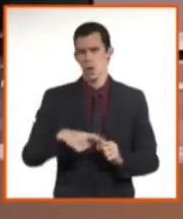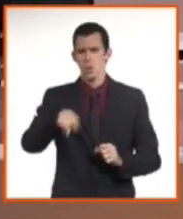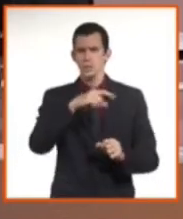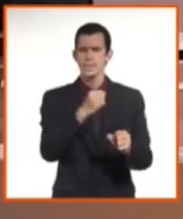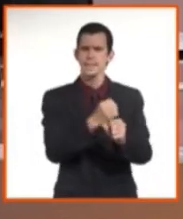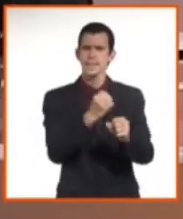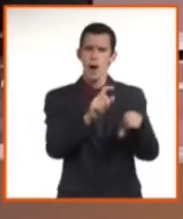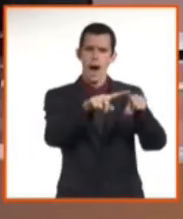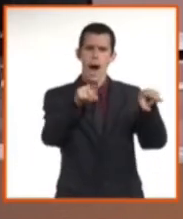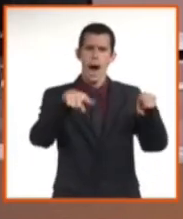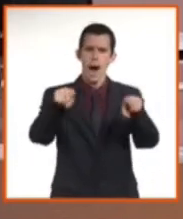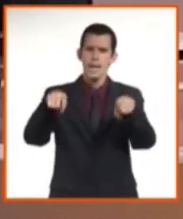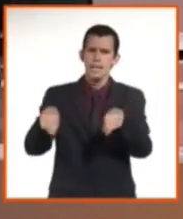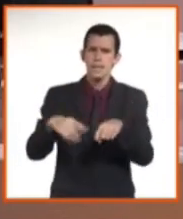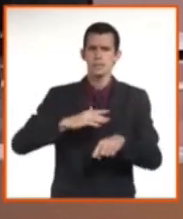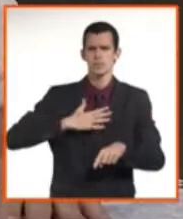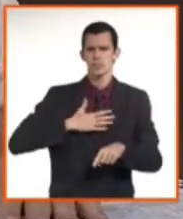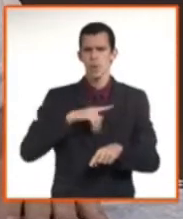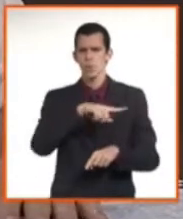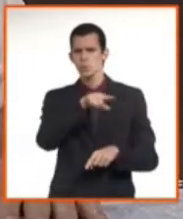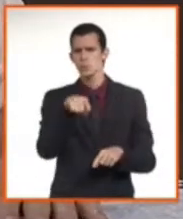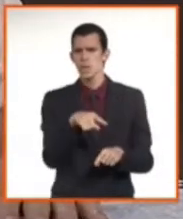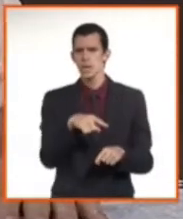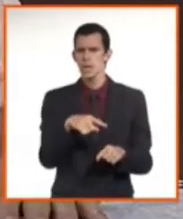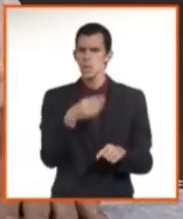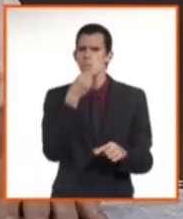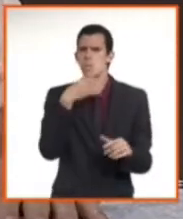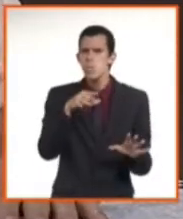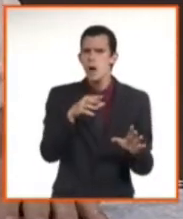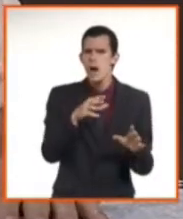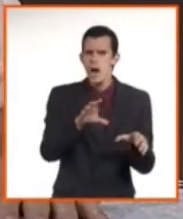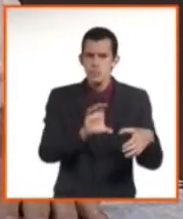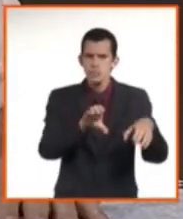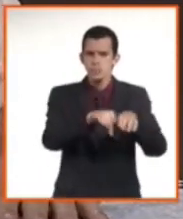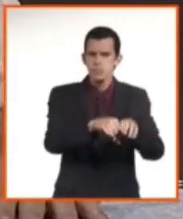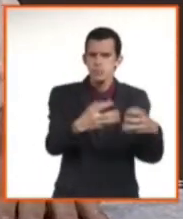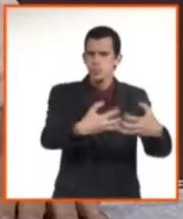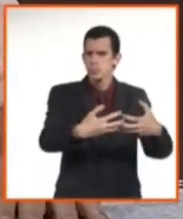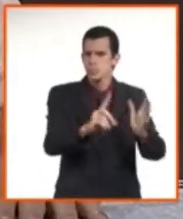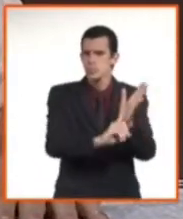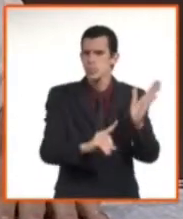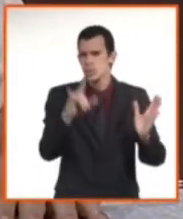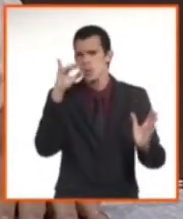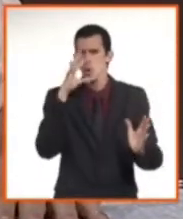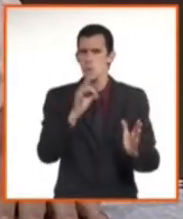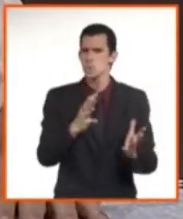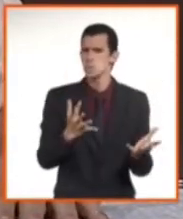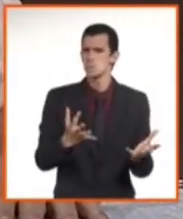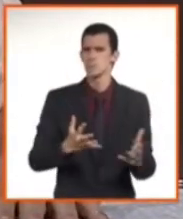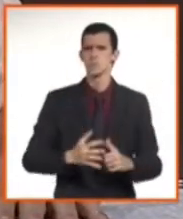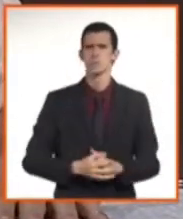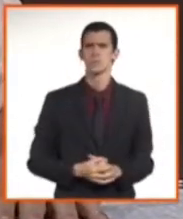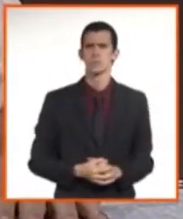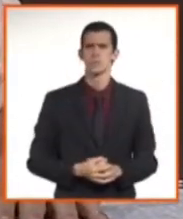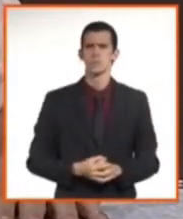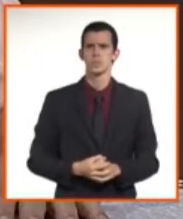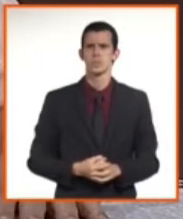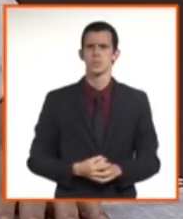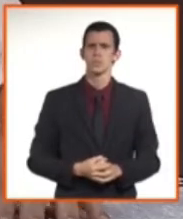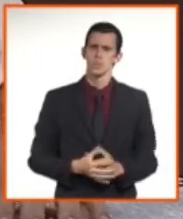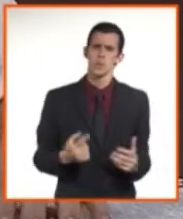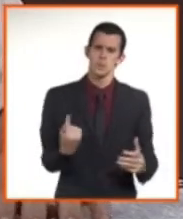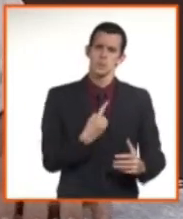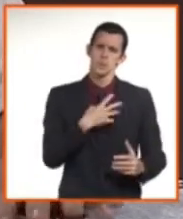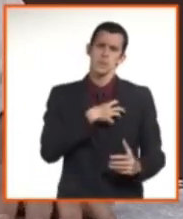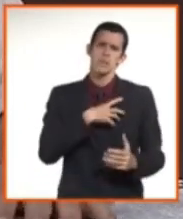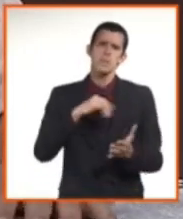ustedes? Tenemos un programa de reposición de grupos que abarcan a los